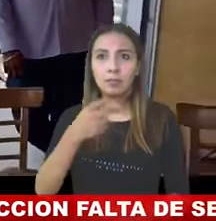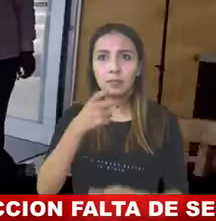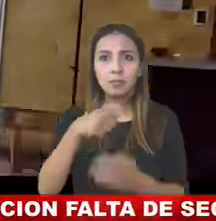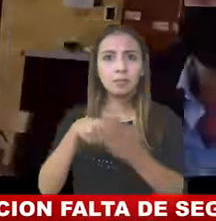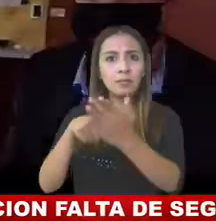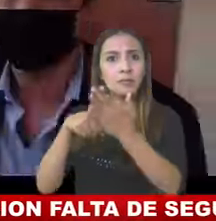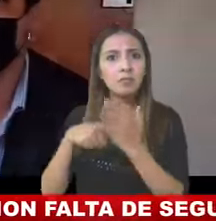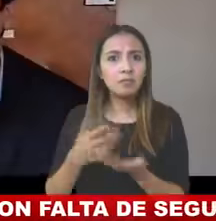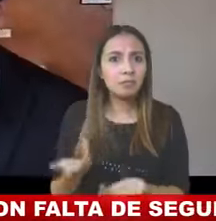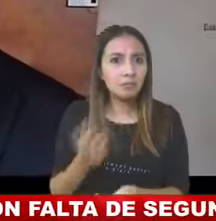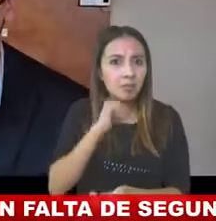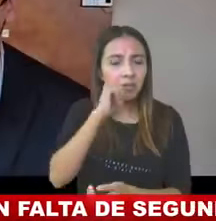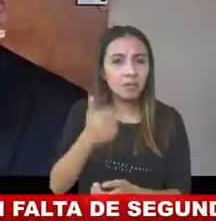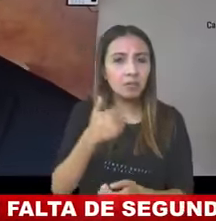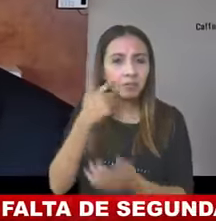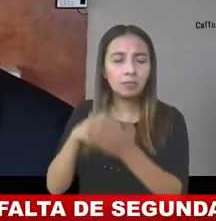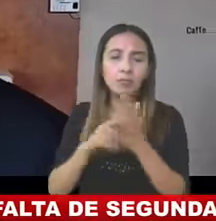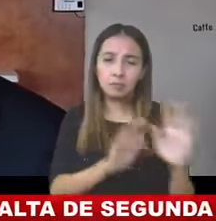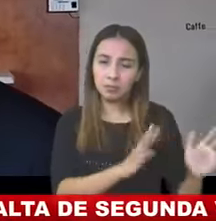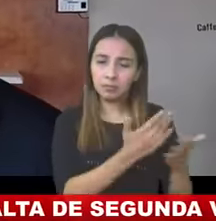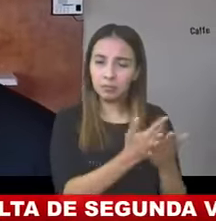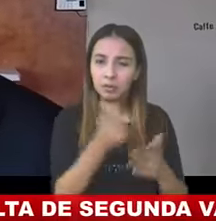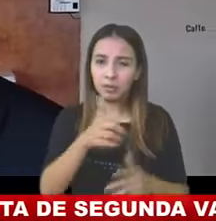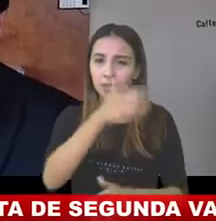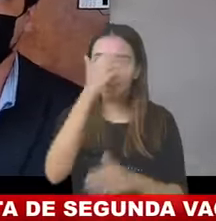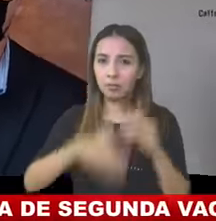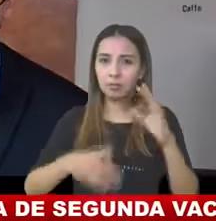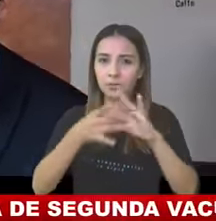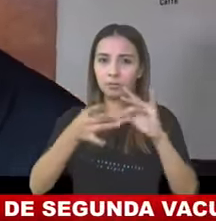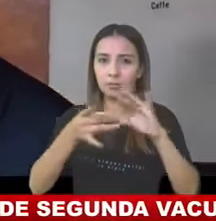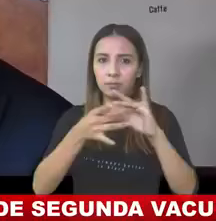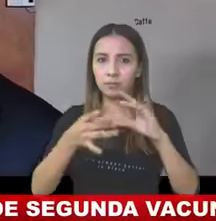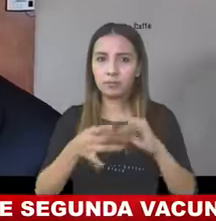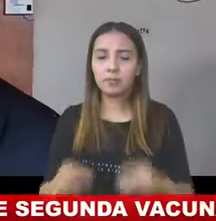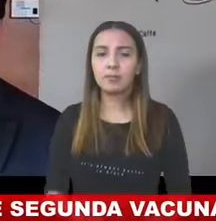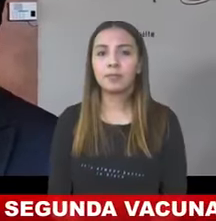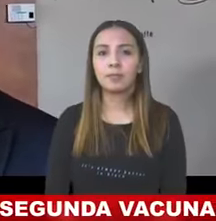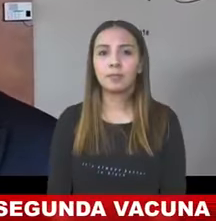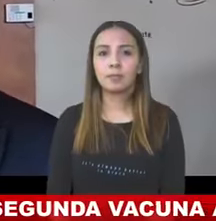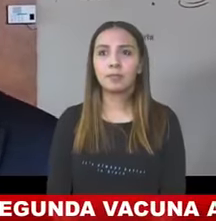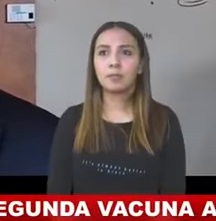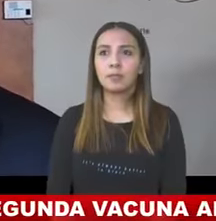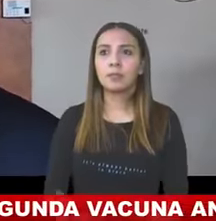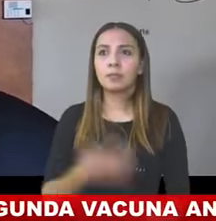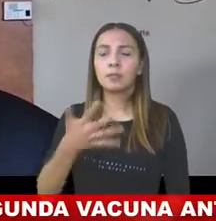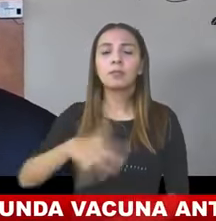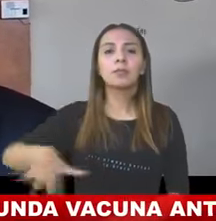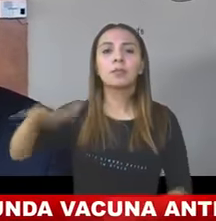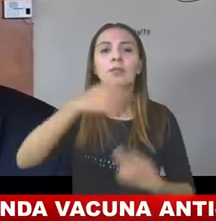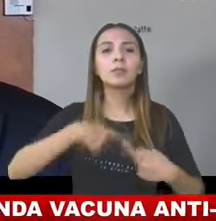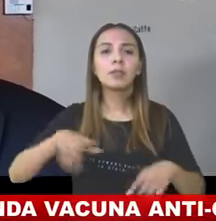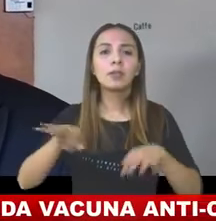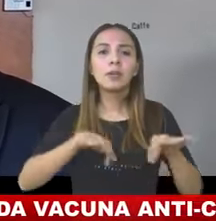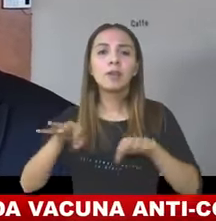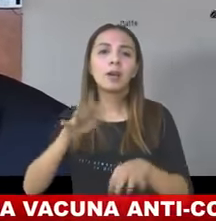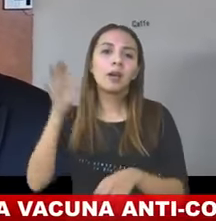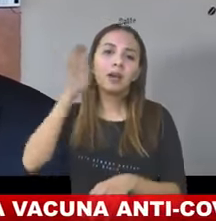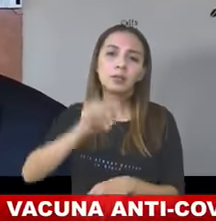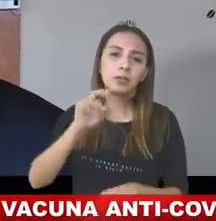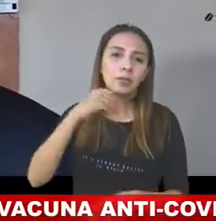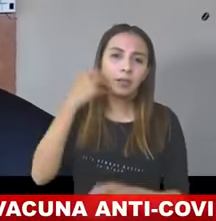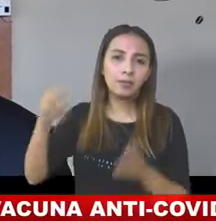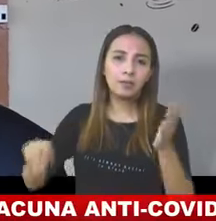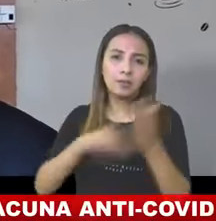algo. Deja que termine. Deja que termine y ya sí, para... Sí, sí. Okay. Digo, para llevar el orden. Sí, los trabajadores, pues, obviamente no quieren firmar. Es muy común, la